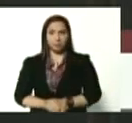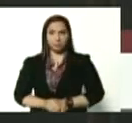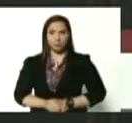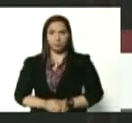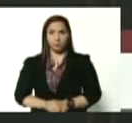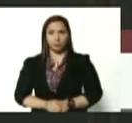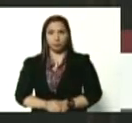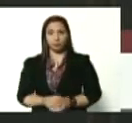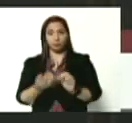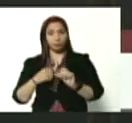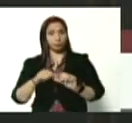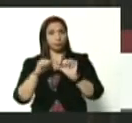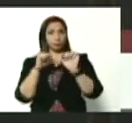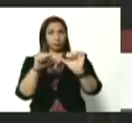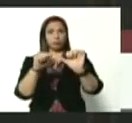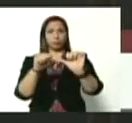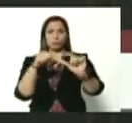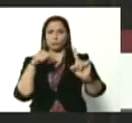y siguió